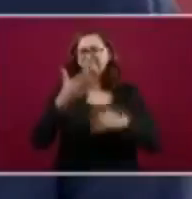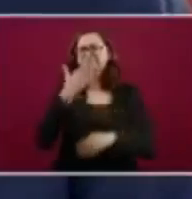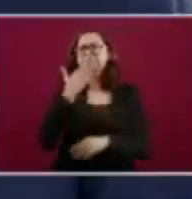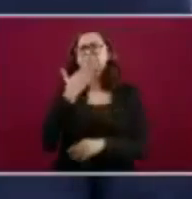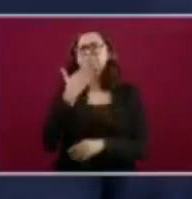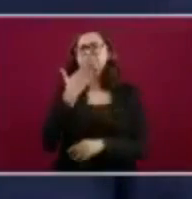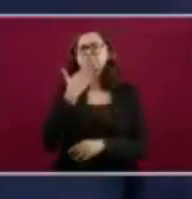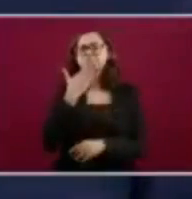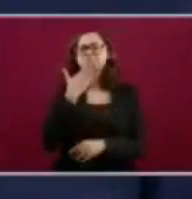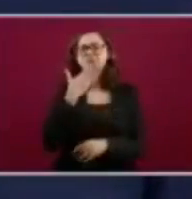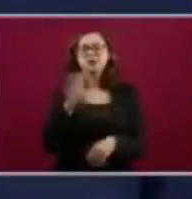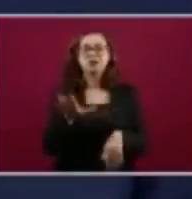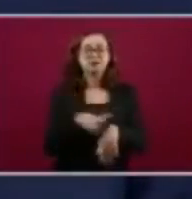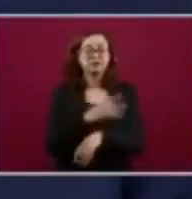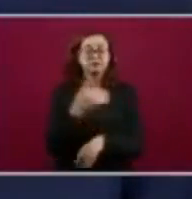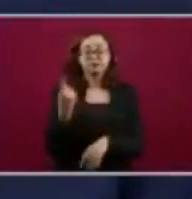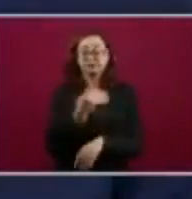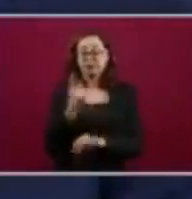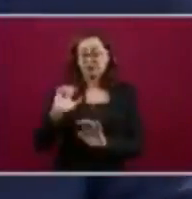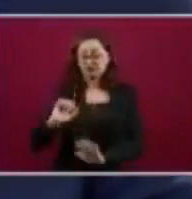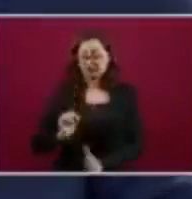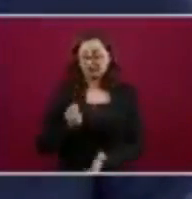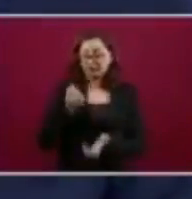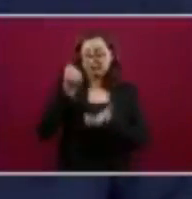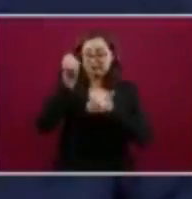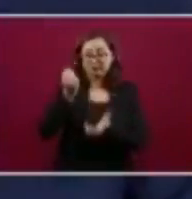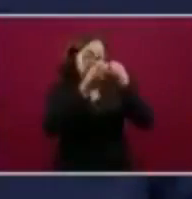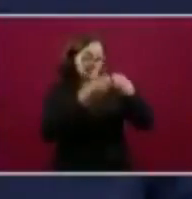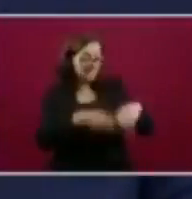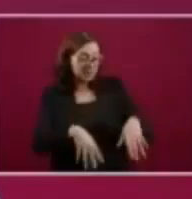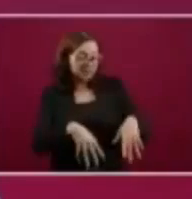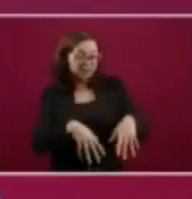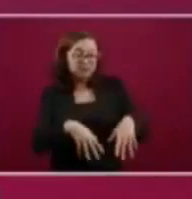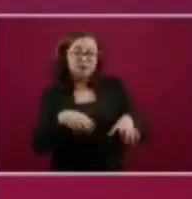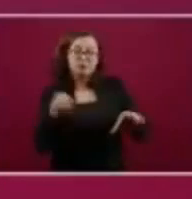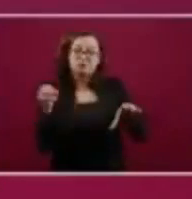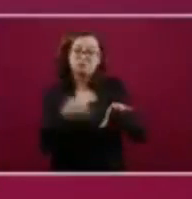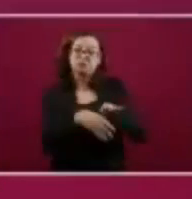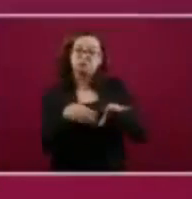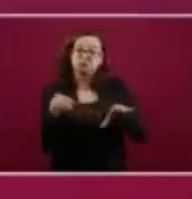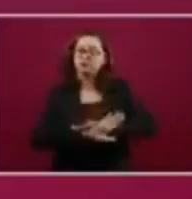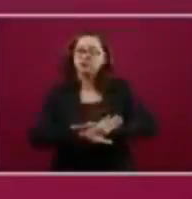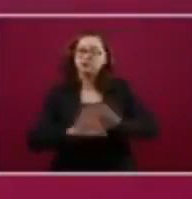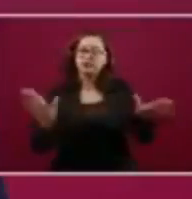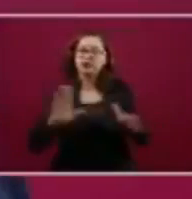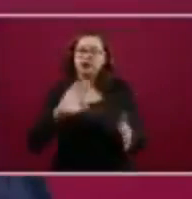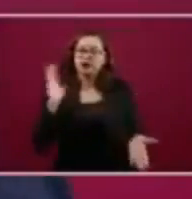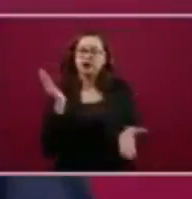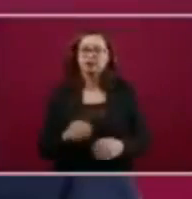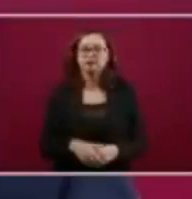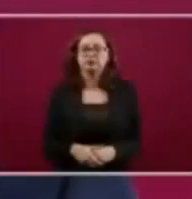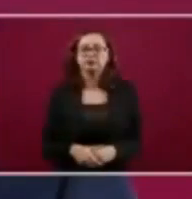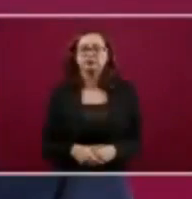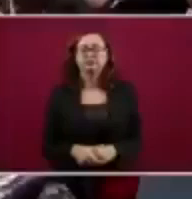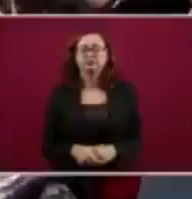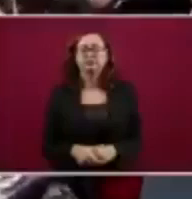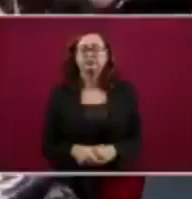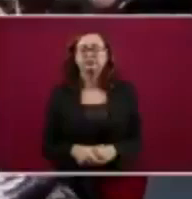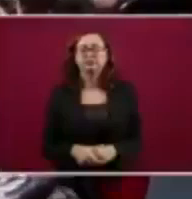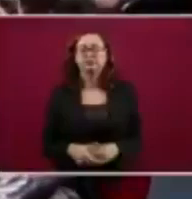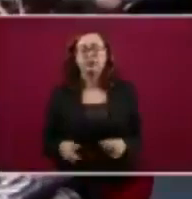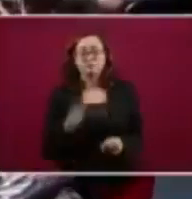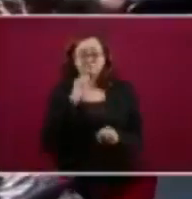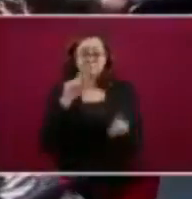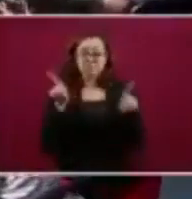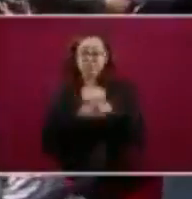Ya no se va el dinero del presupuesto como era antes por el caño de la corrupción. Y vamos bien porque ya no hay